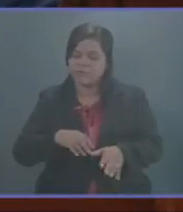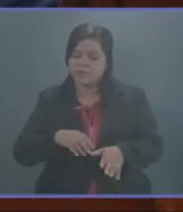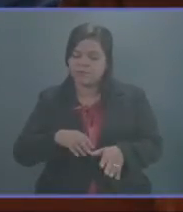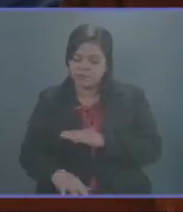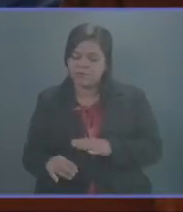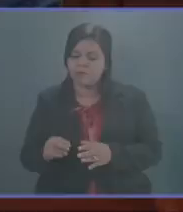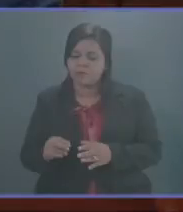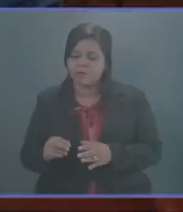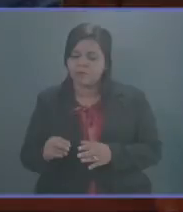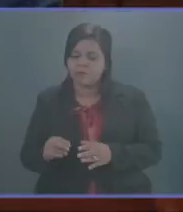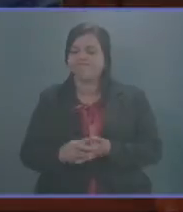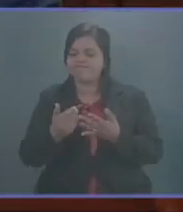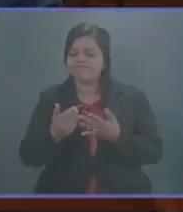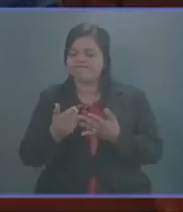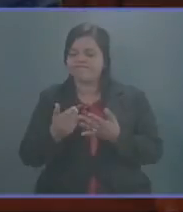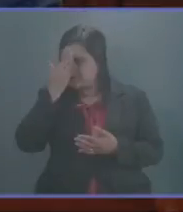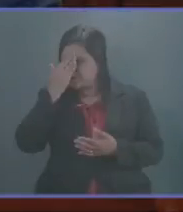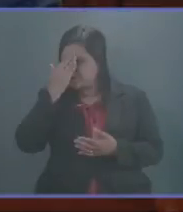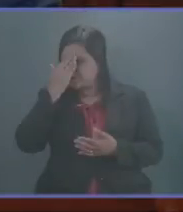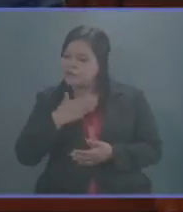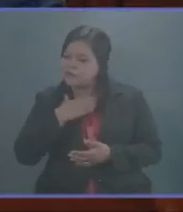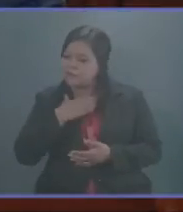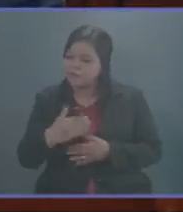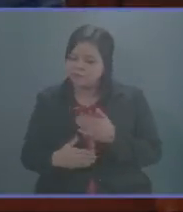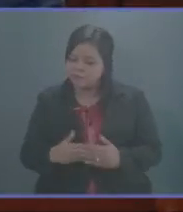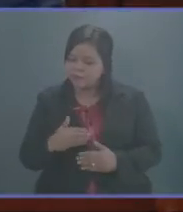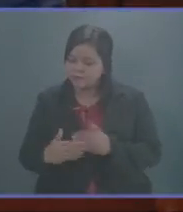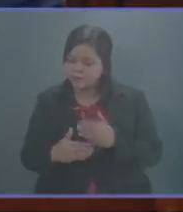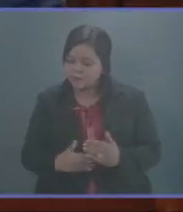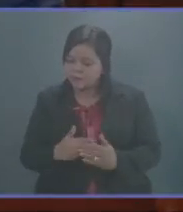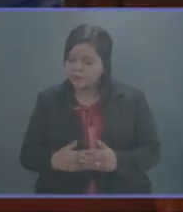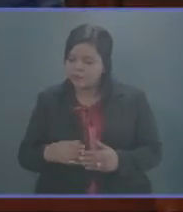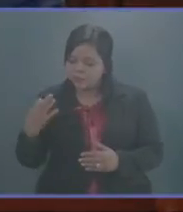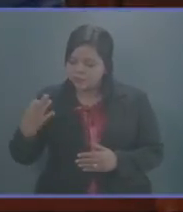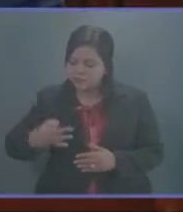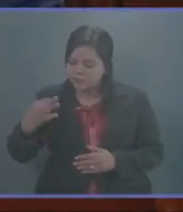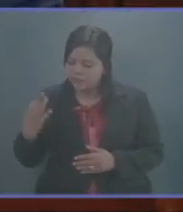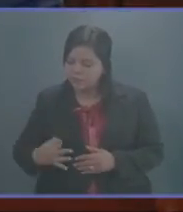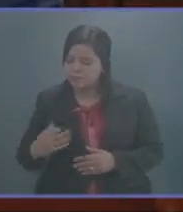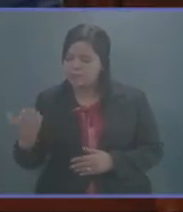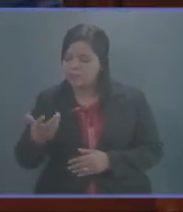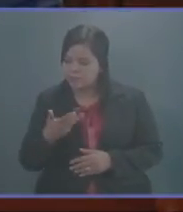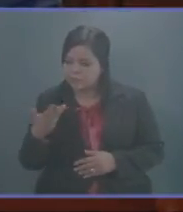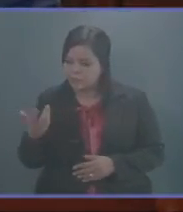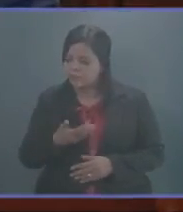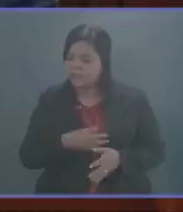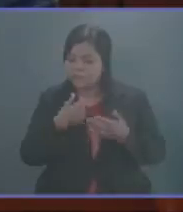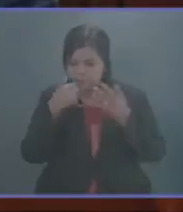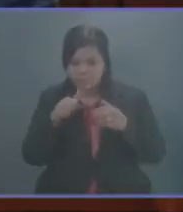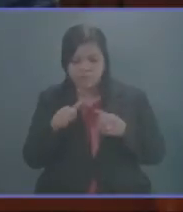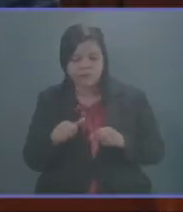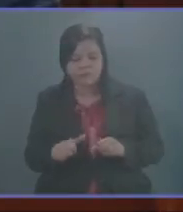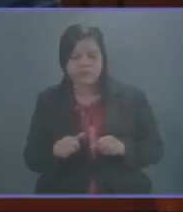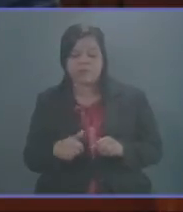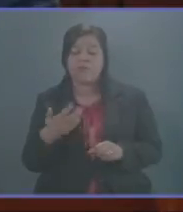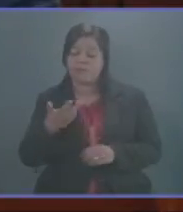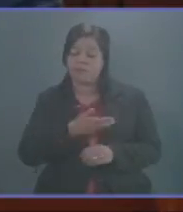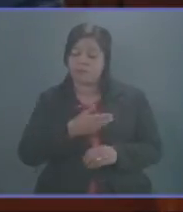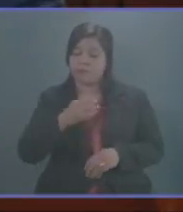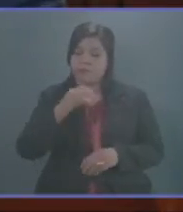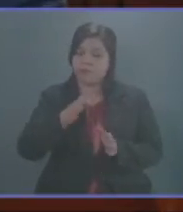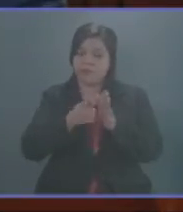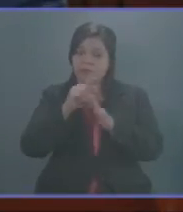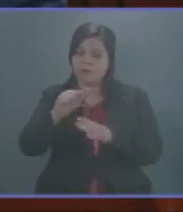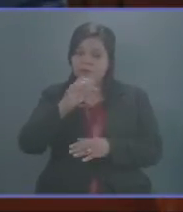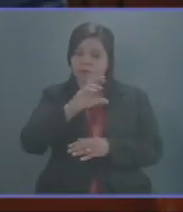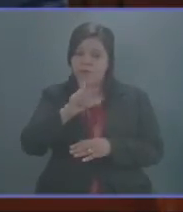manifestaron que, debido a la complejidad del procedimiento y necesidad de obtener un consenso entre los municipios a delimitar, el Centro Nacional de Registros